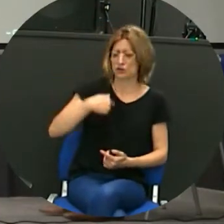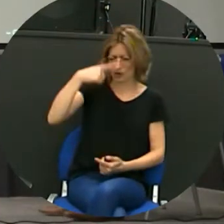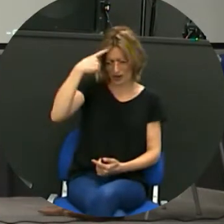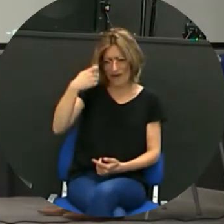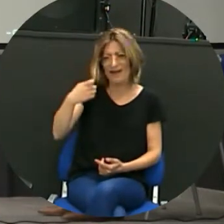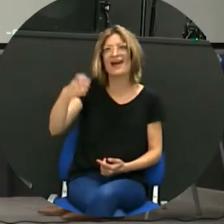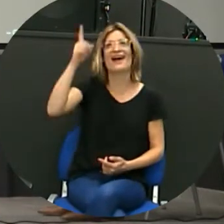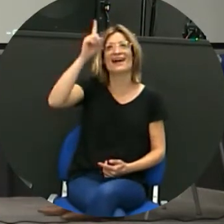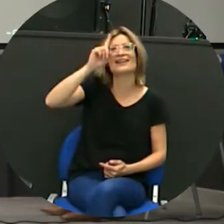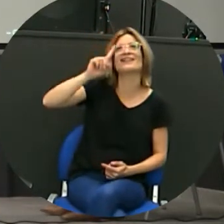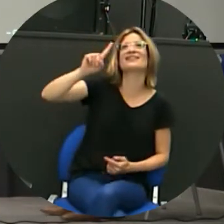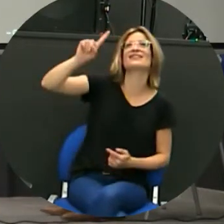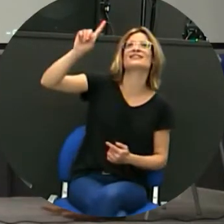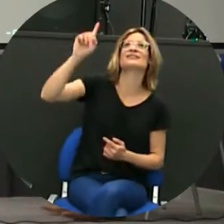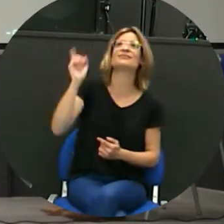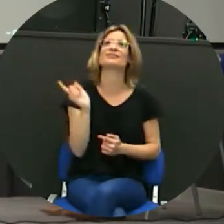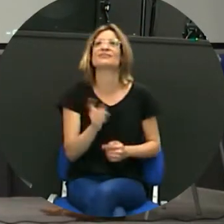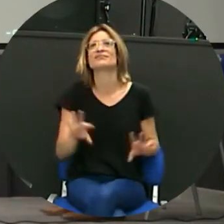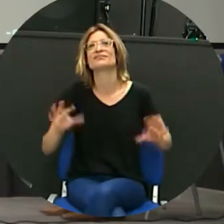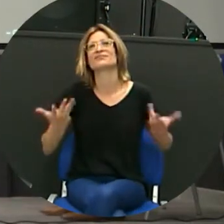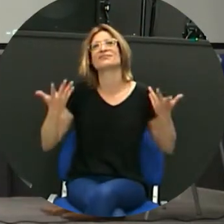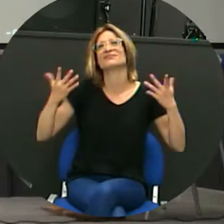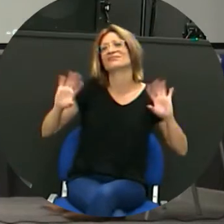él, creo en él.